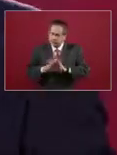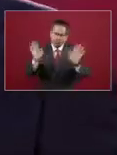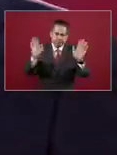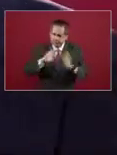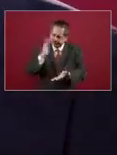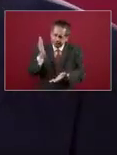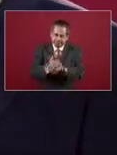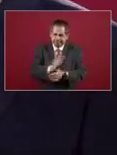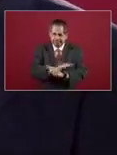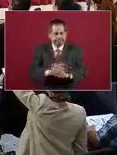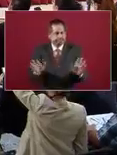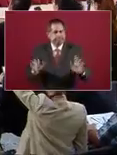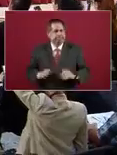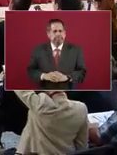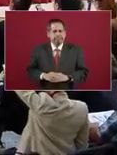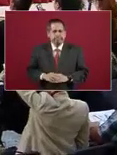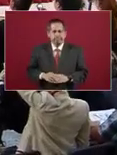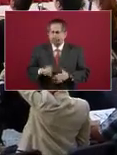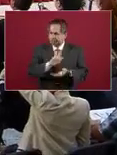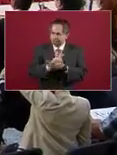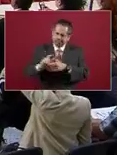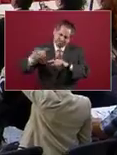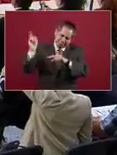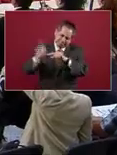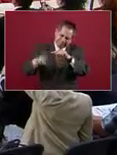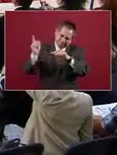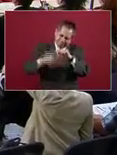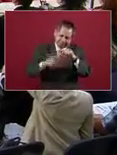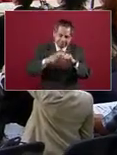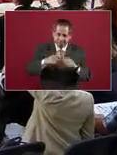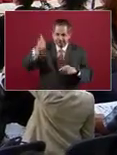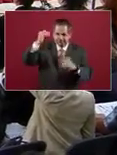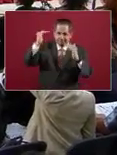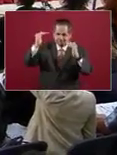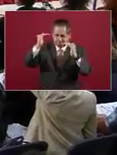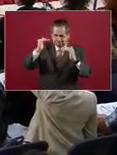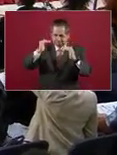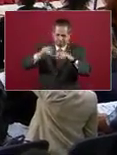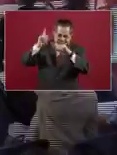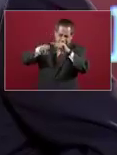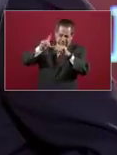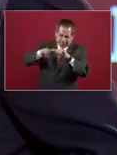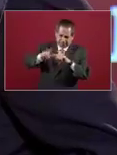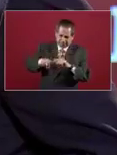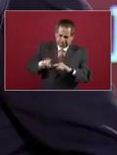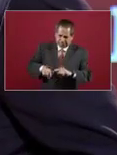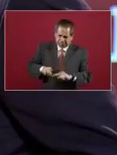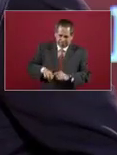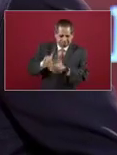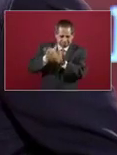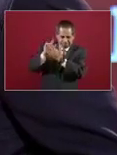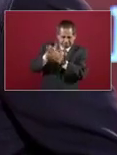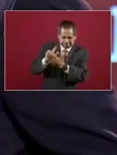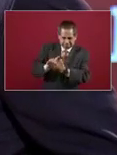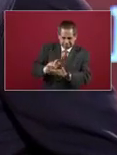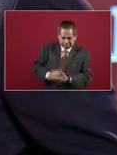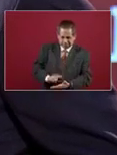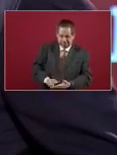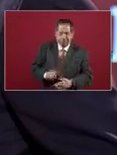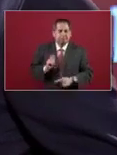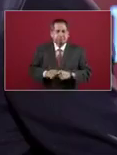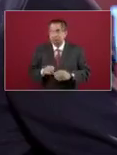comenzó la limpia arriba y ahora vamos hacia abajo. y todos vamos a